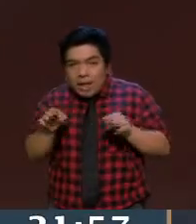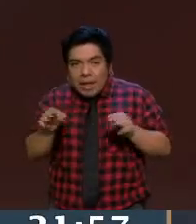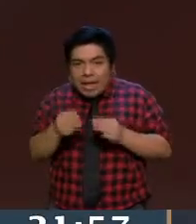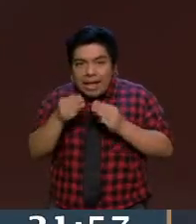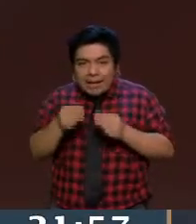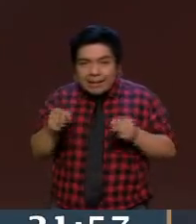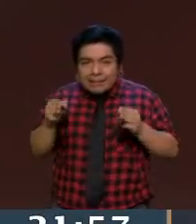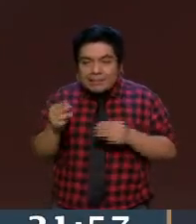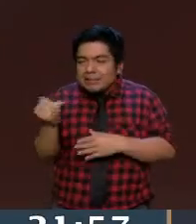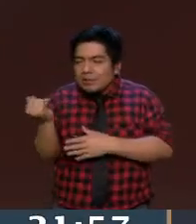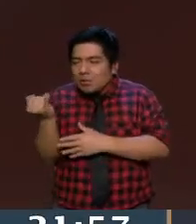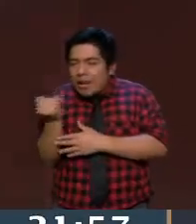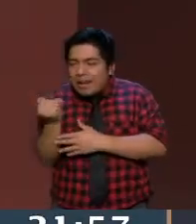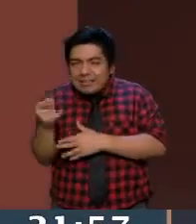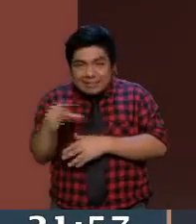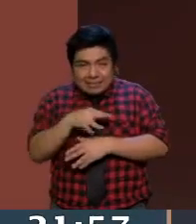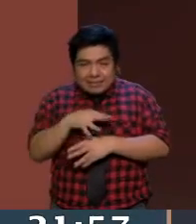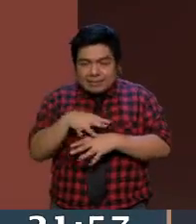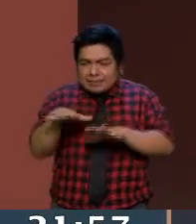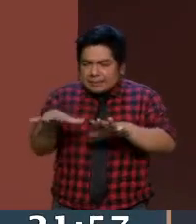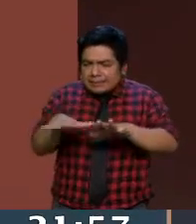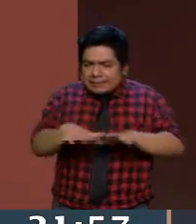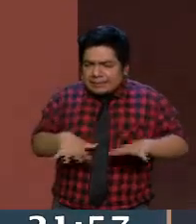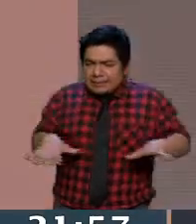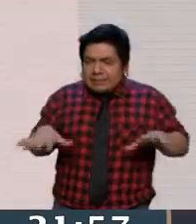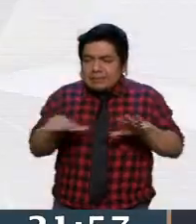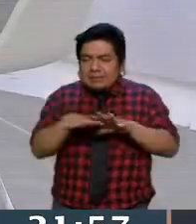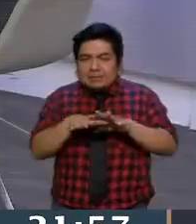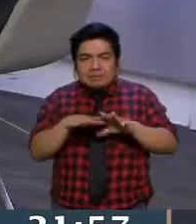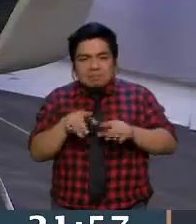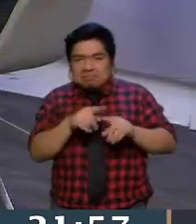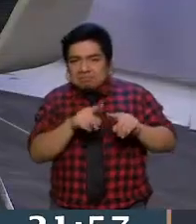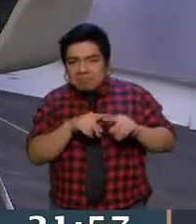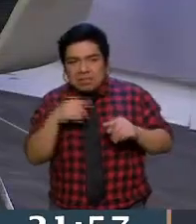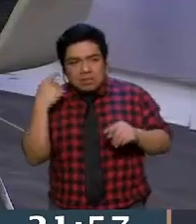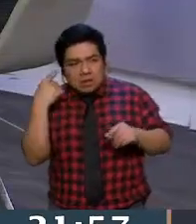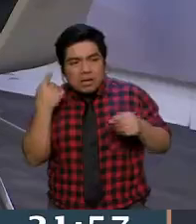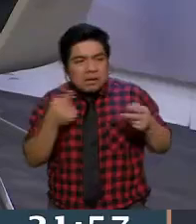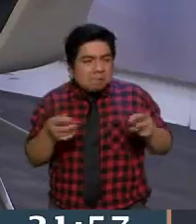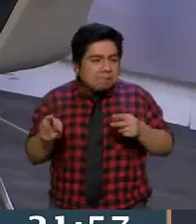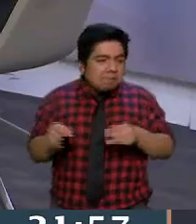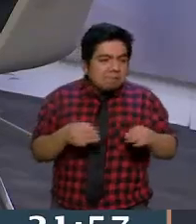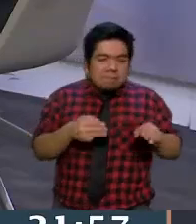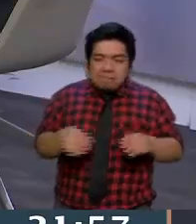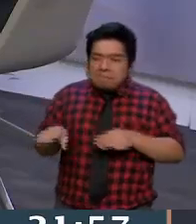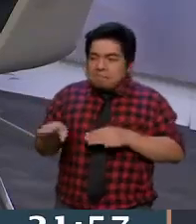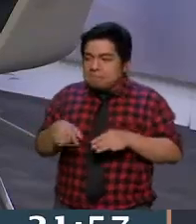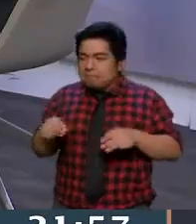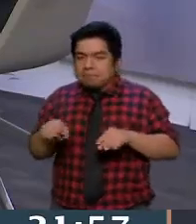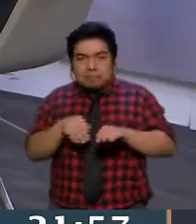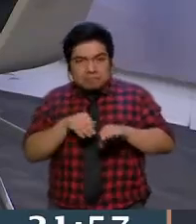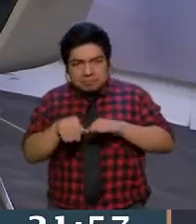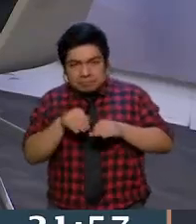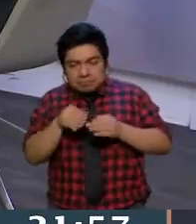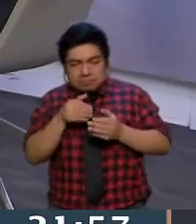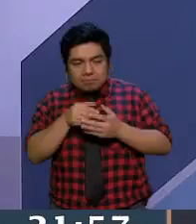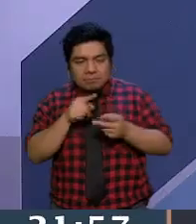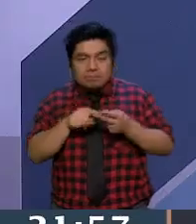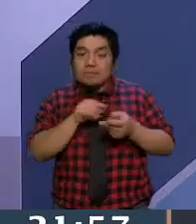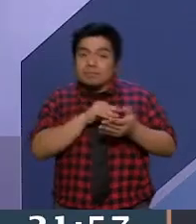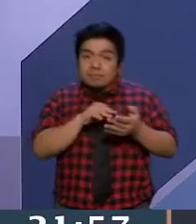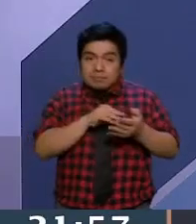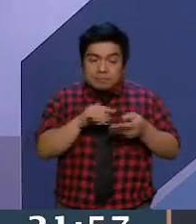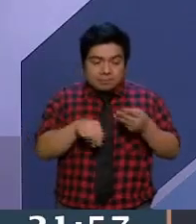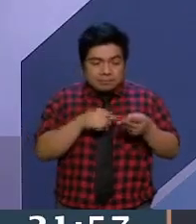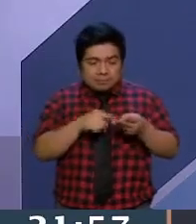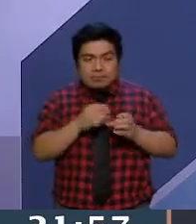tiene ese jardincito, entonces hay una cantidad de mezclas de sonidos que para irte a trabajar, para irte a leer, para